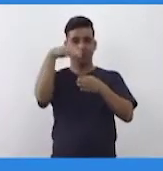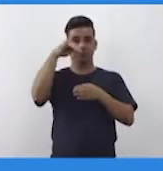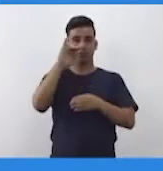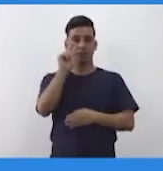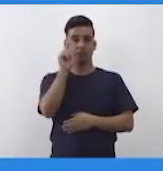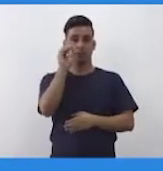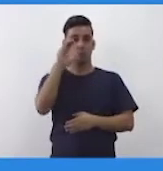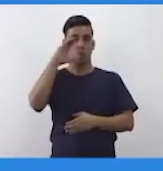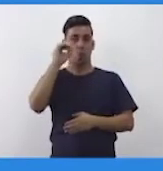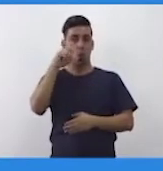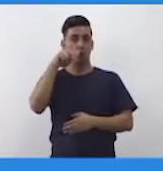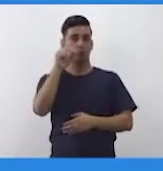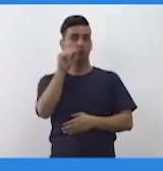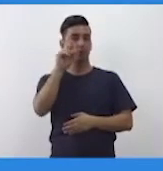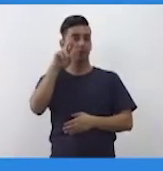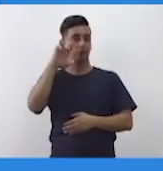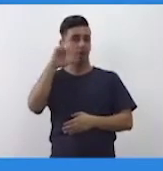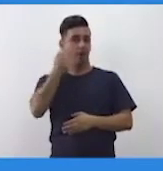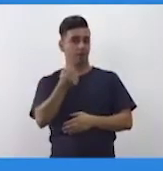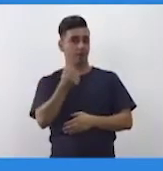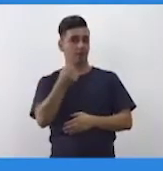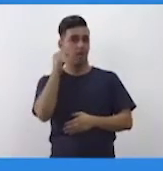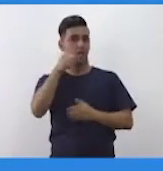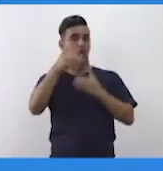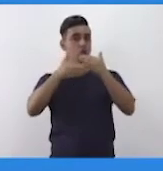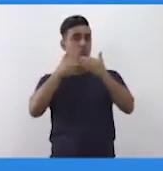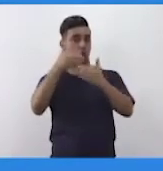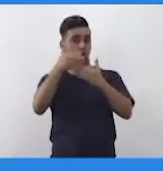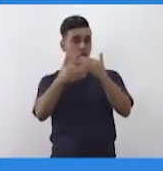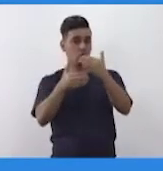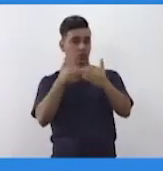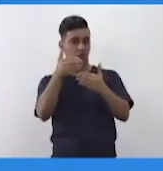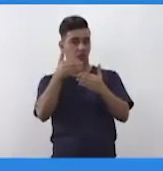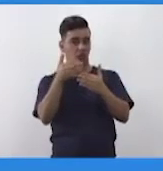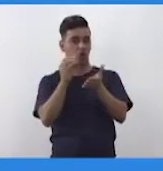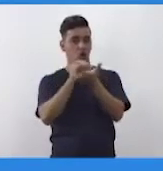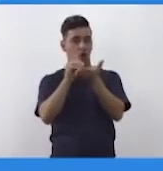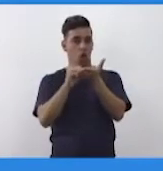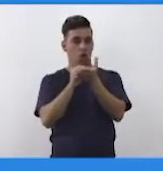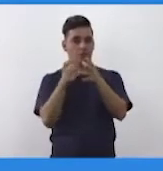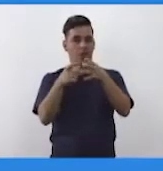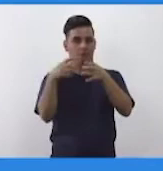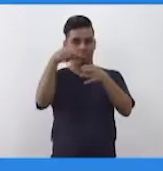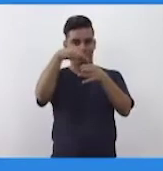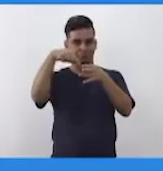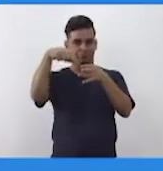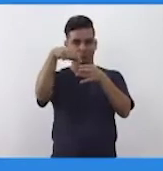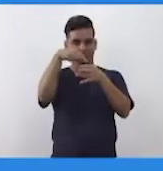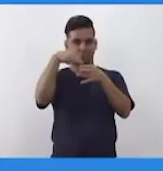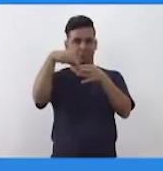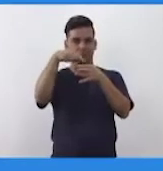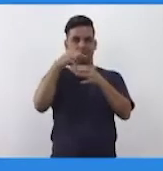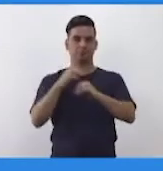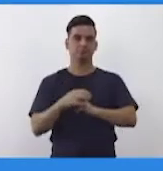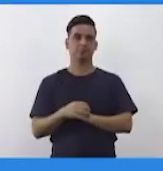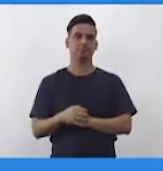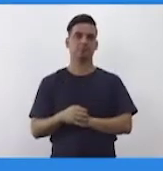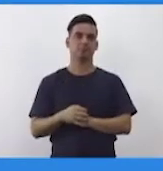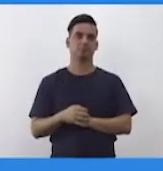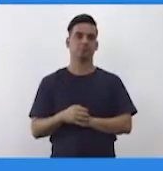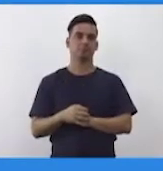tanto, el proceso de glucólisis ocurre en el citoplasma, pero el del ciclo de Krebs y